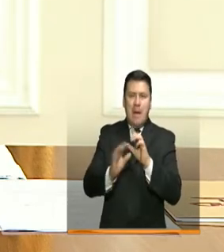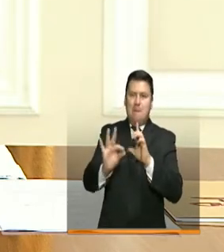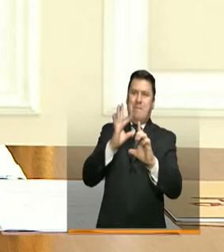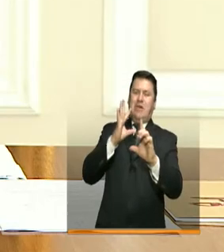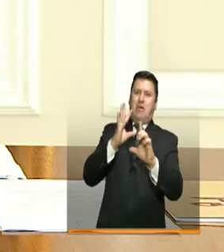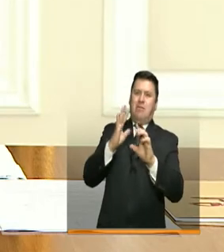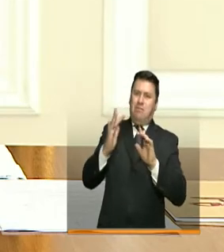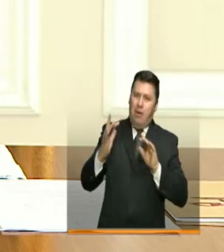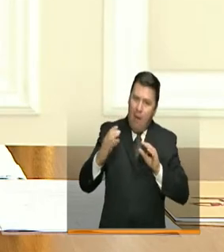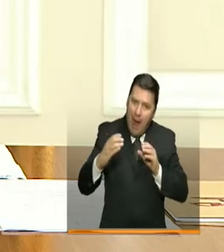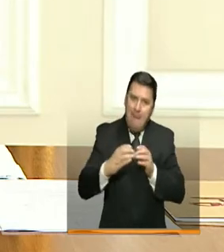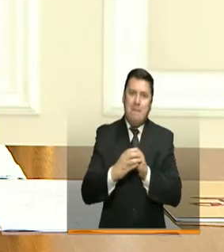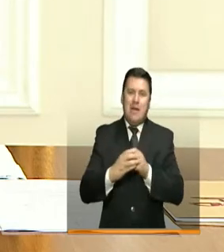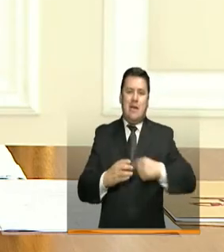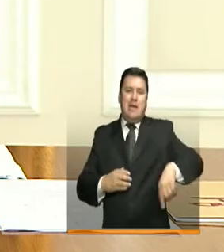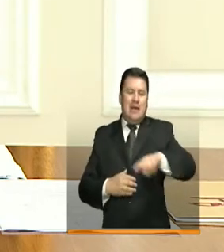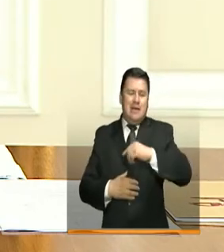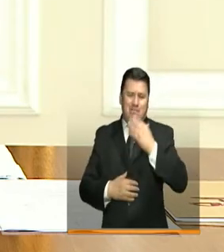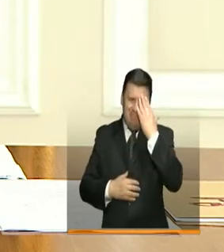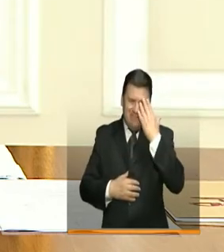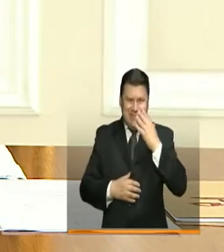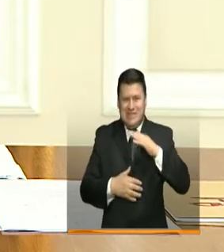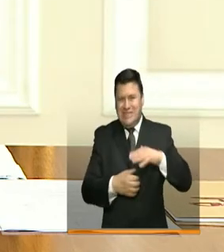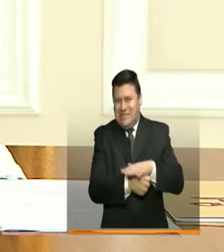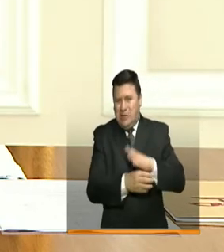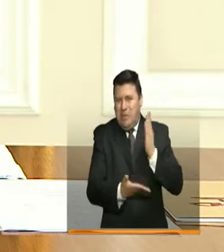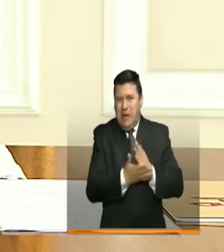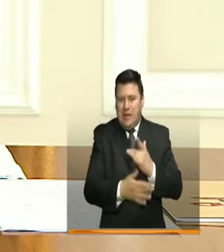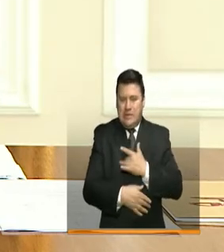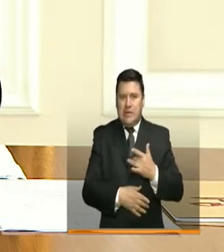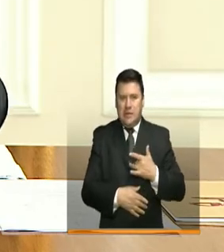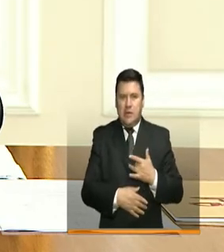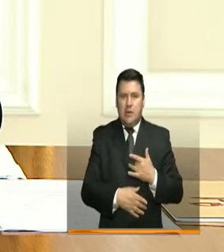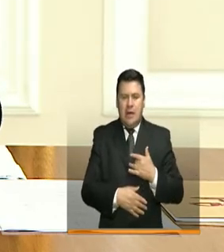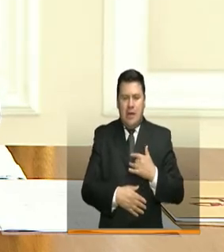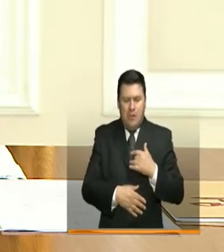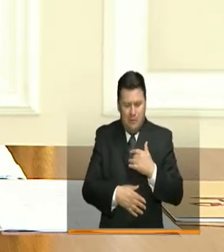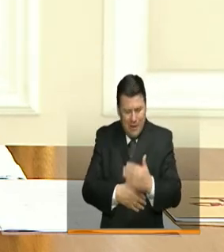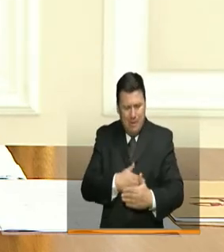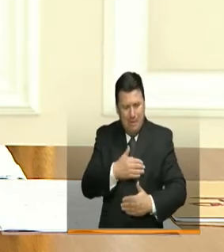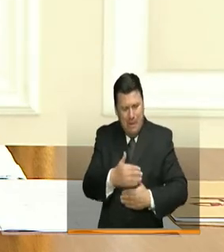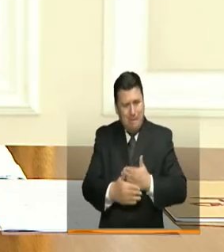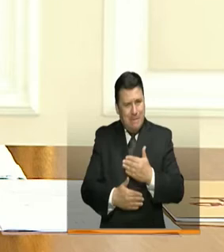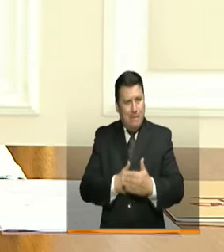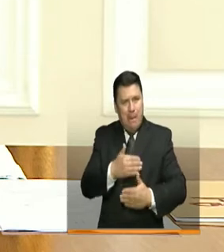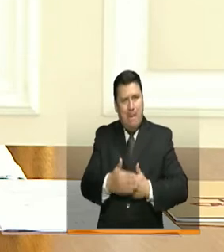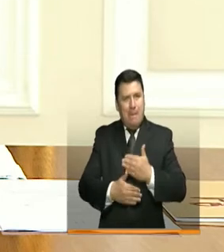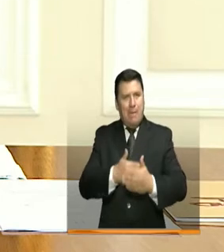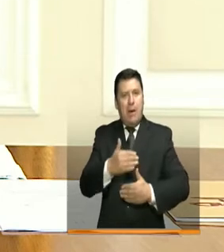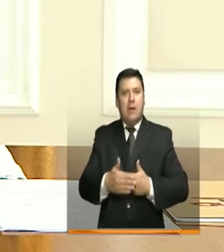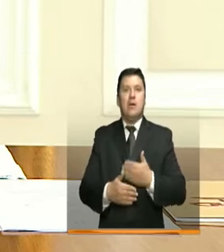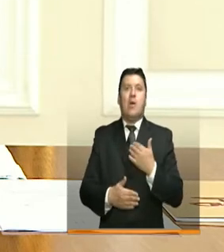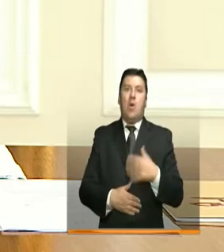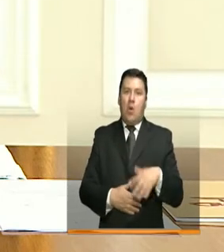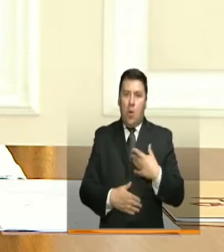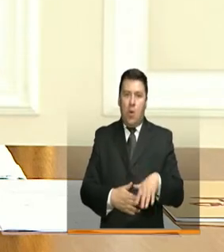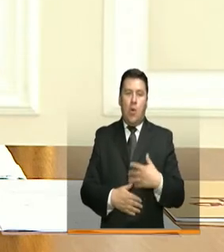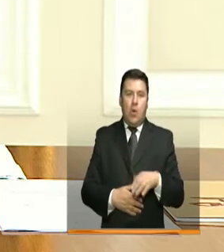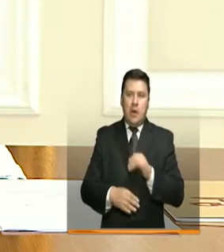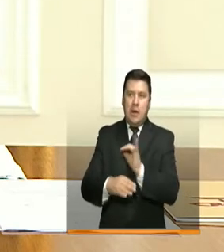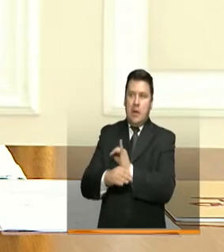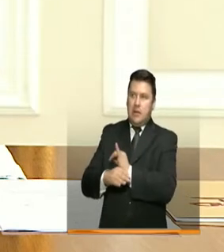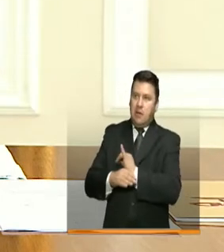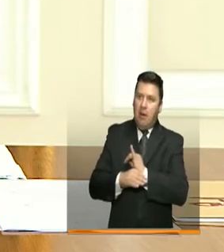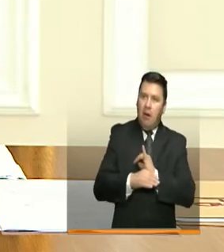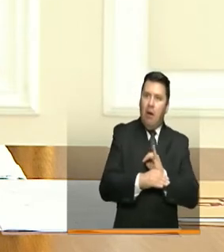que en esta coyuntura, además de la emergencia sanitaria, nos permite avanzar muchísimo, pero creo que va a quedar una gran arquitectura